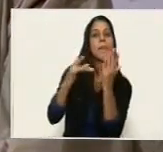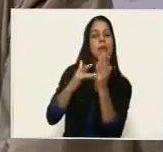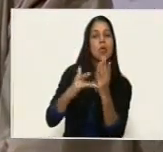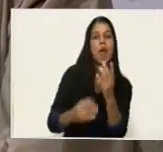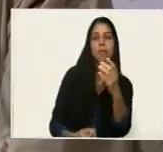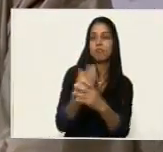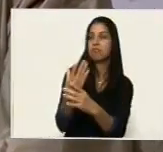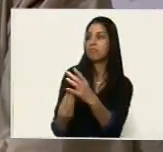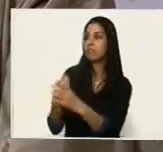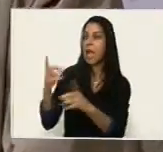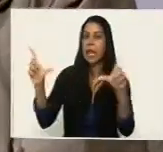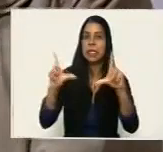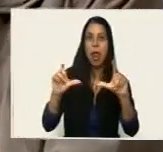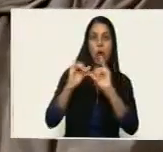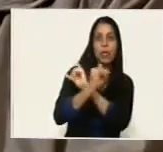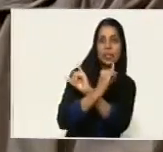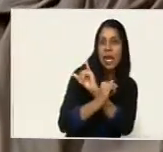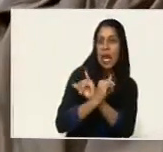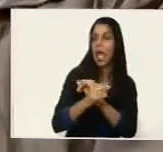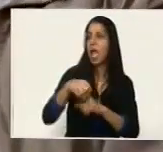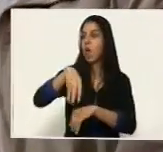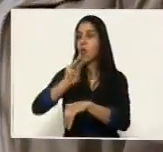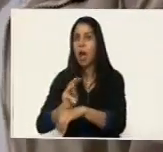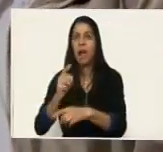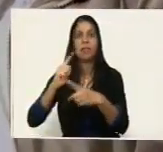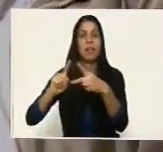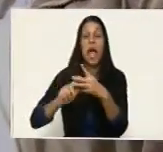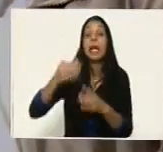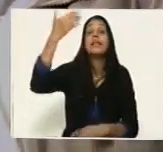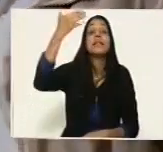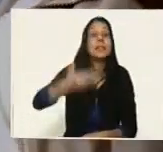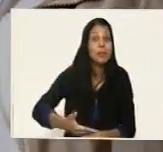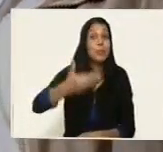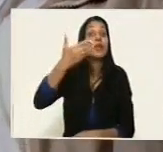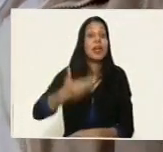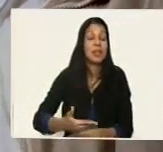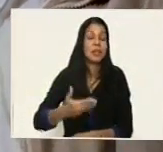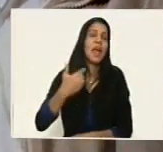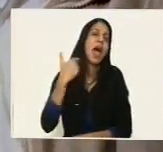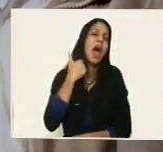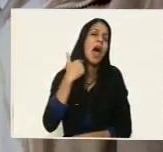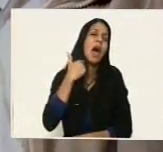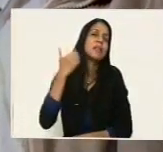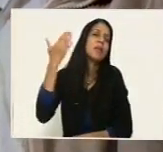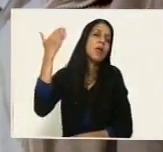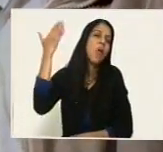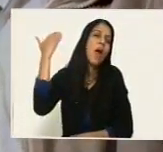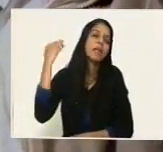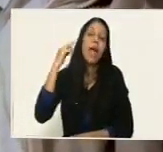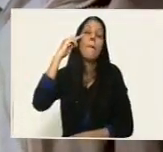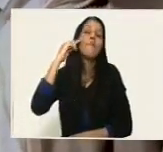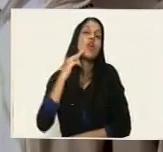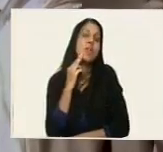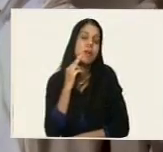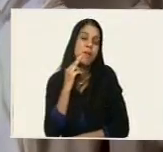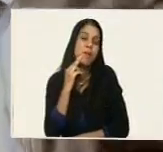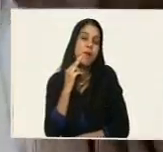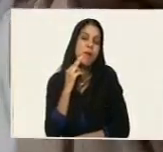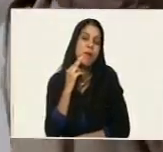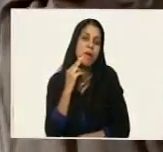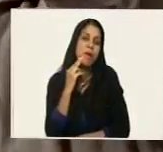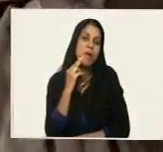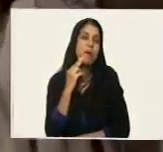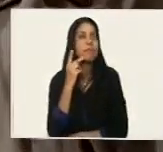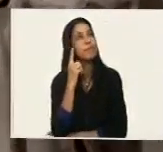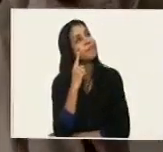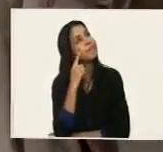cobra una importancia muy especial. En aquella época era, yo no me